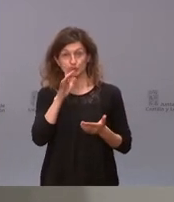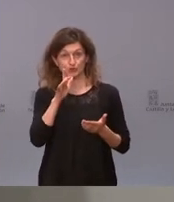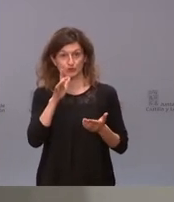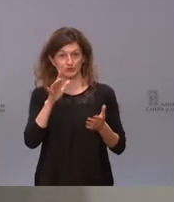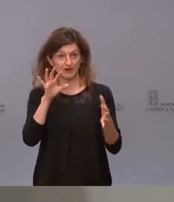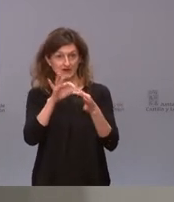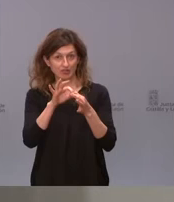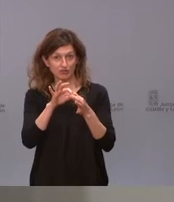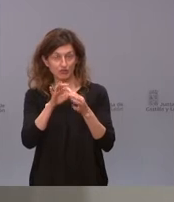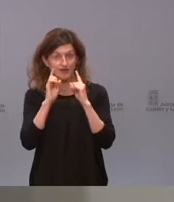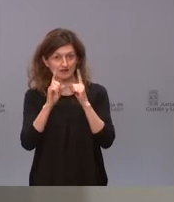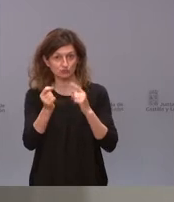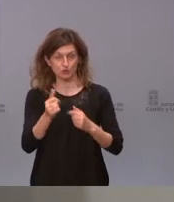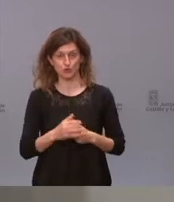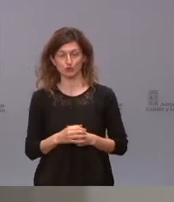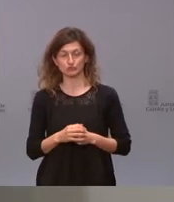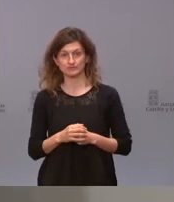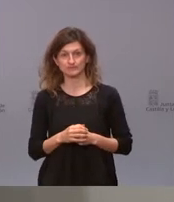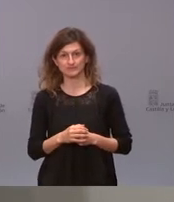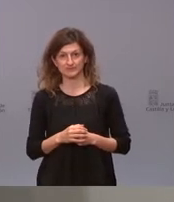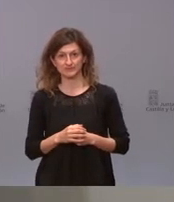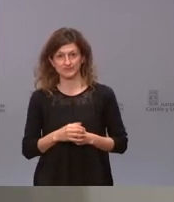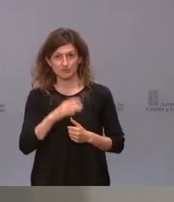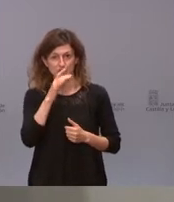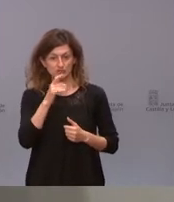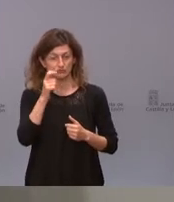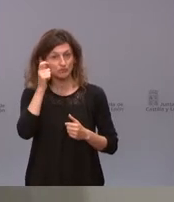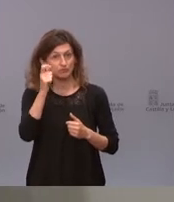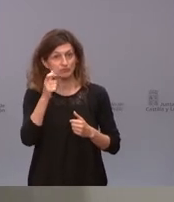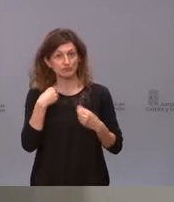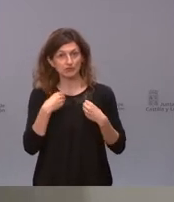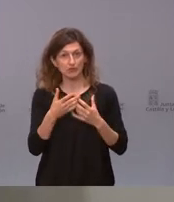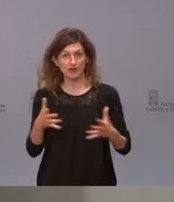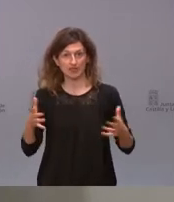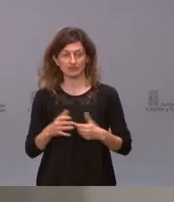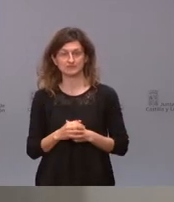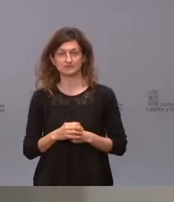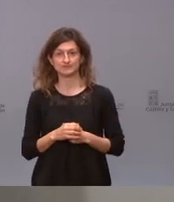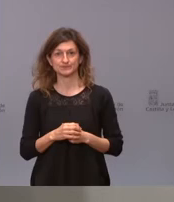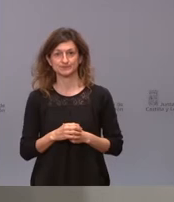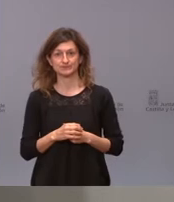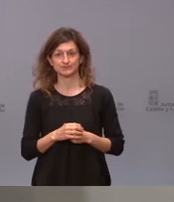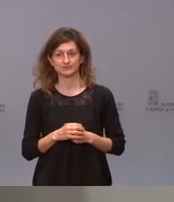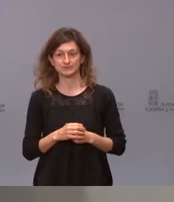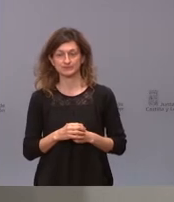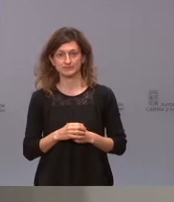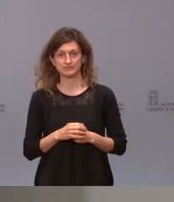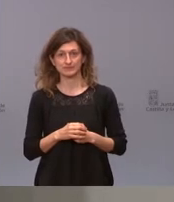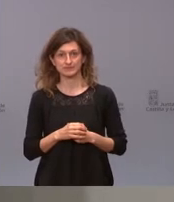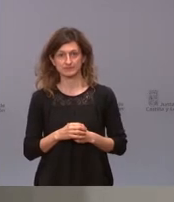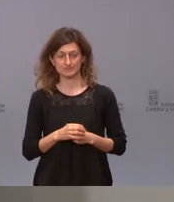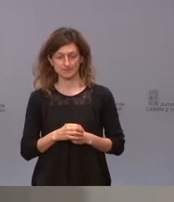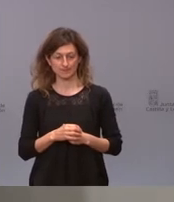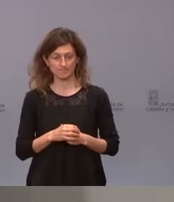pocos hay muy pocos casos entonces la aplicación es esa población es más más grandes porque sigue habiendo